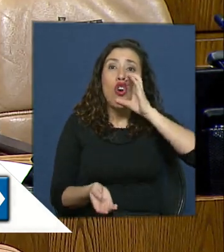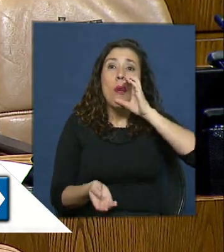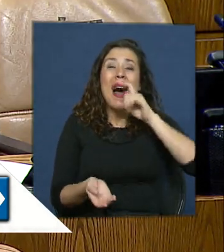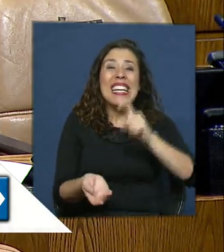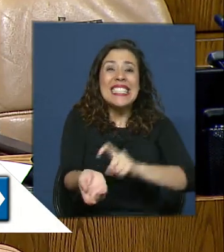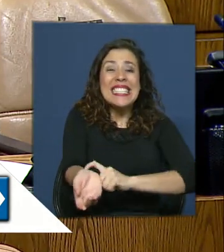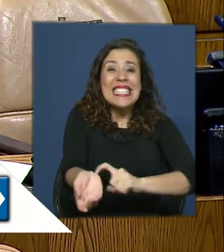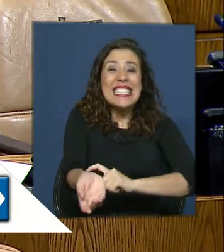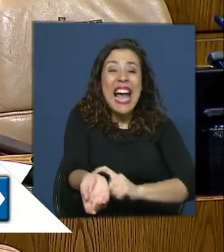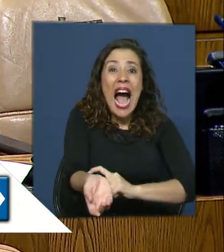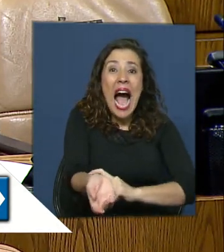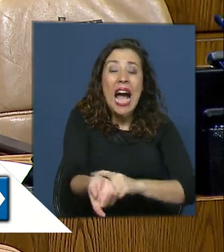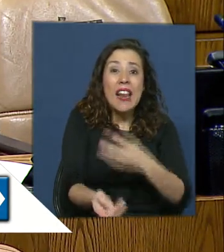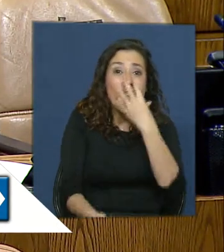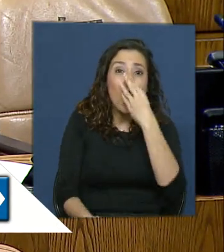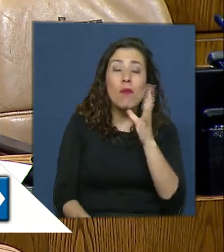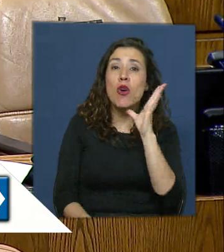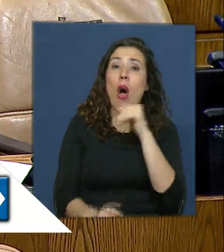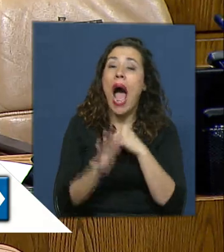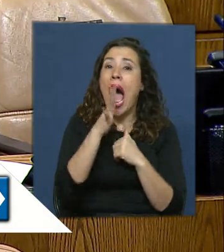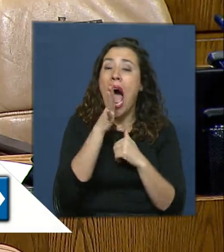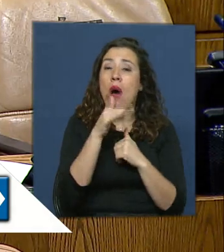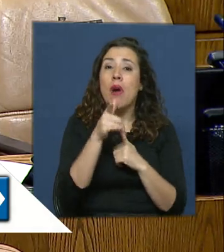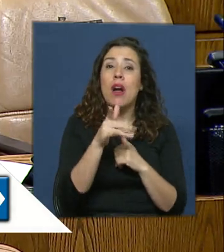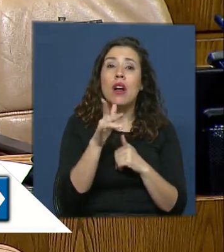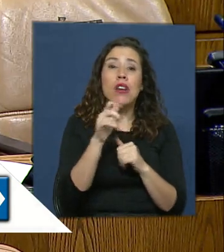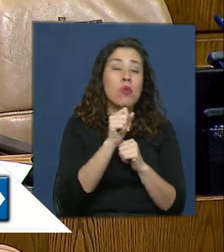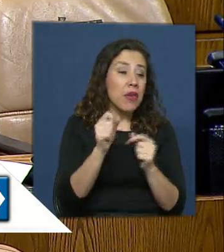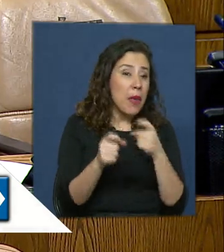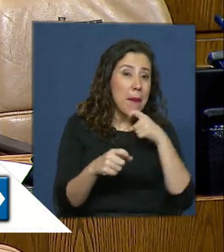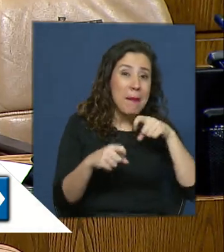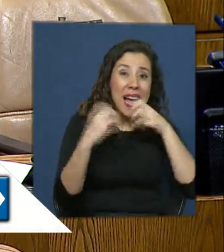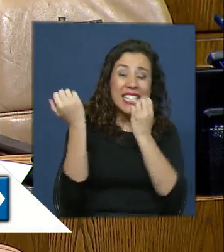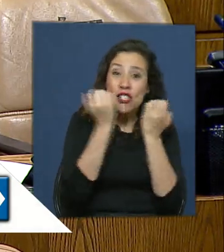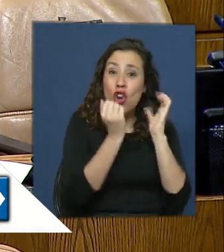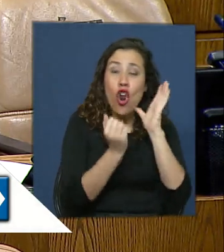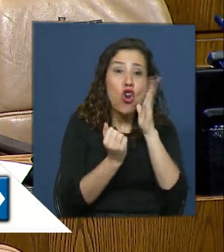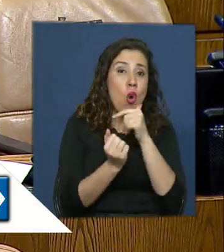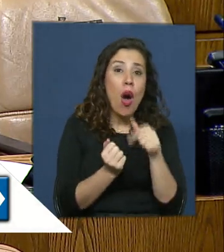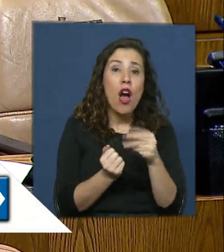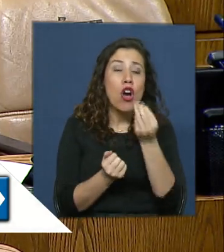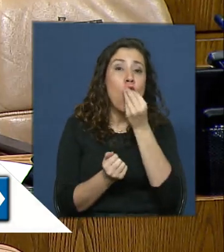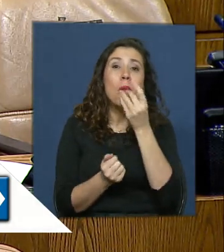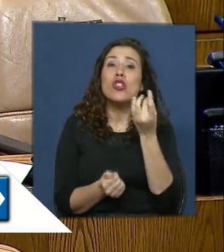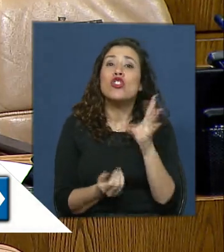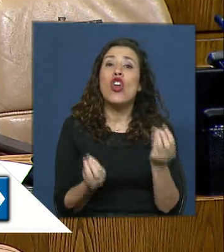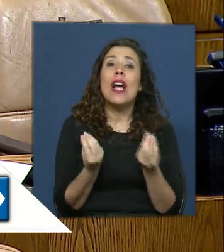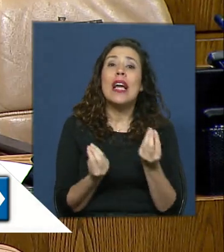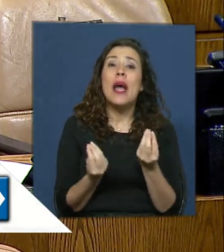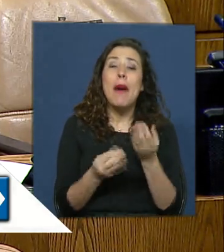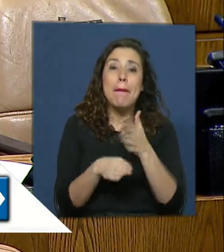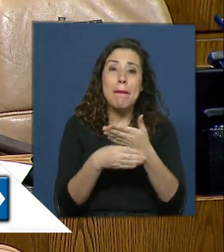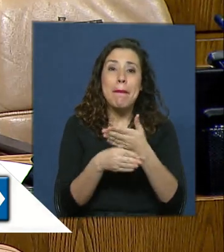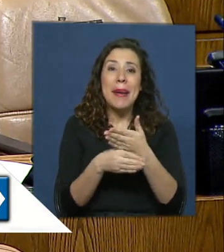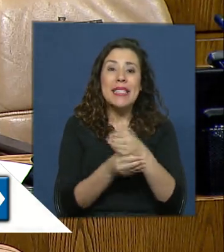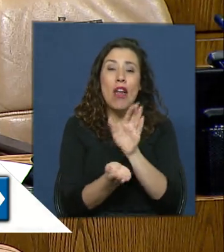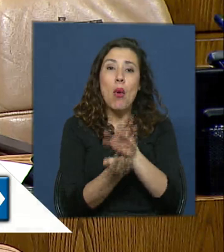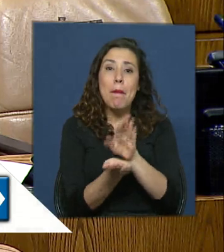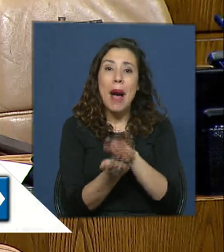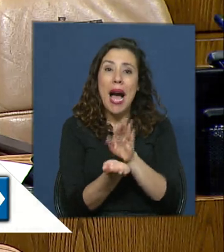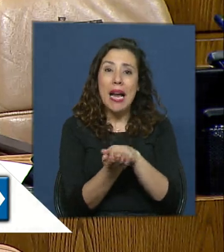lobos a falta de agua. No alcanzan un grano de maíz y no lo tienen. Su comida solo es pescado y